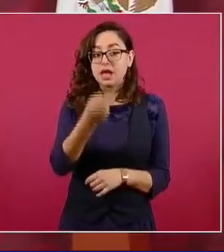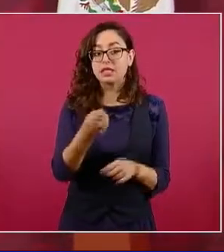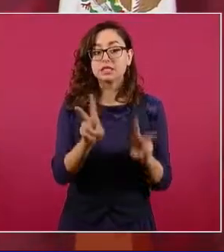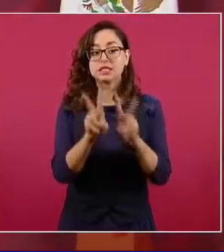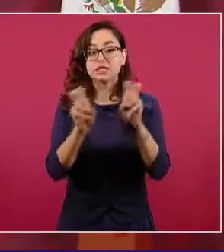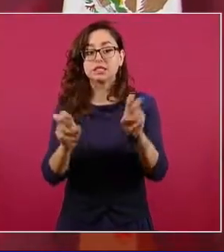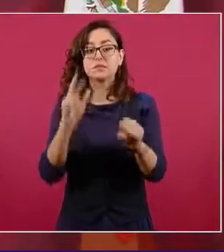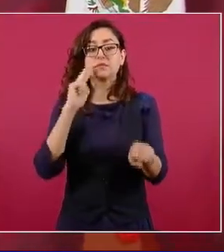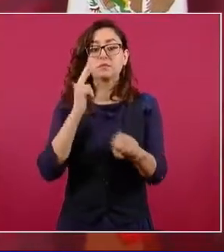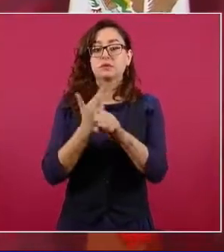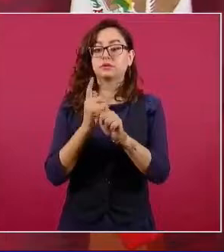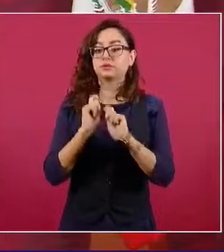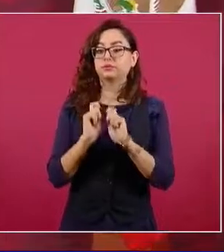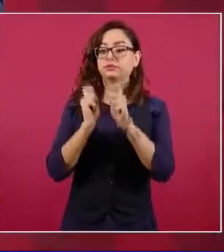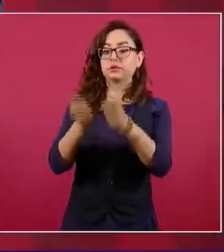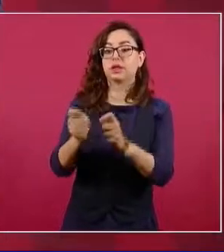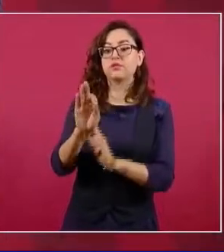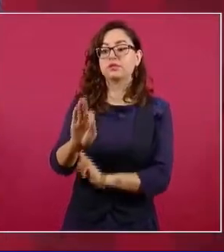hacer juicios